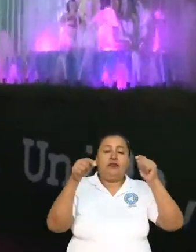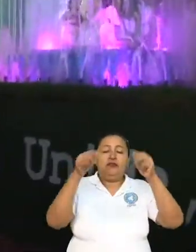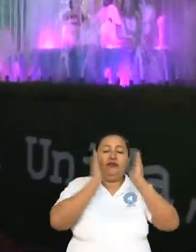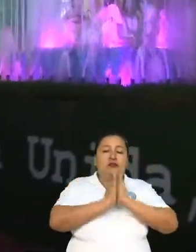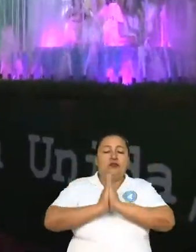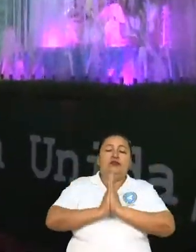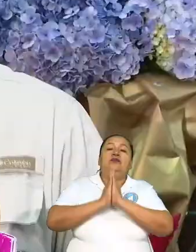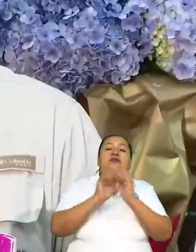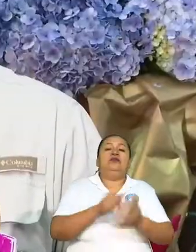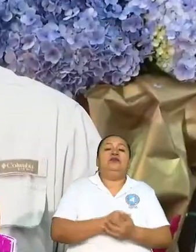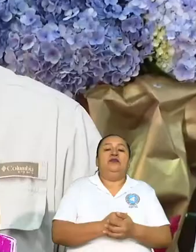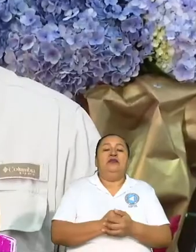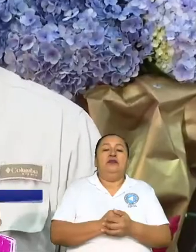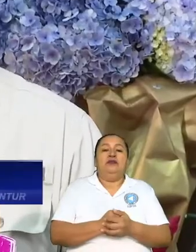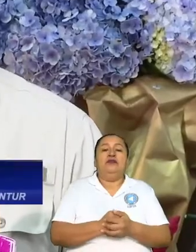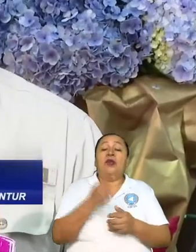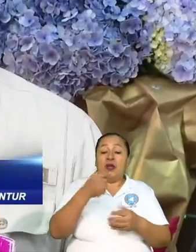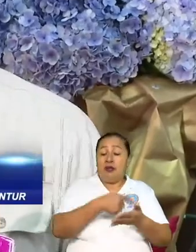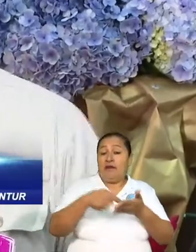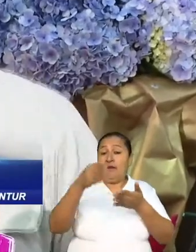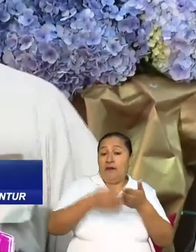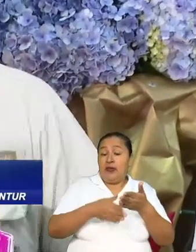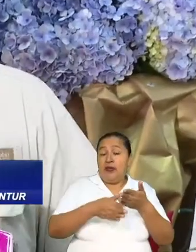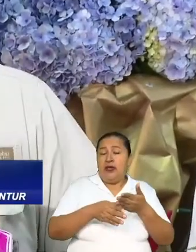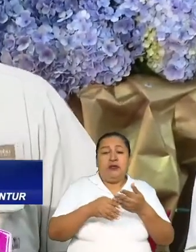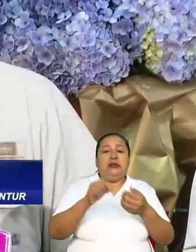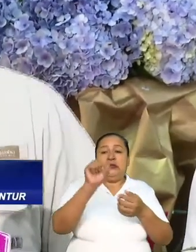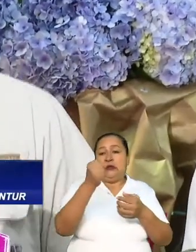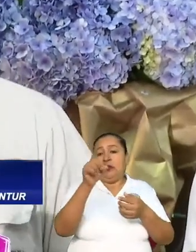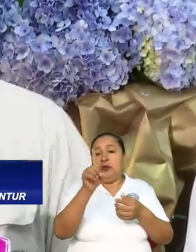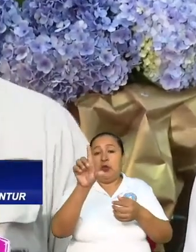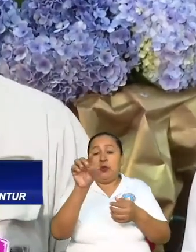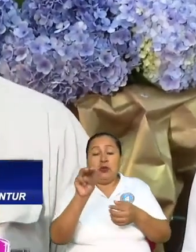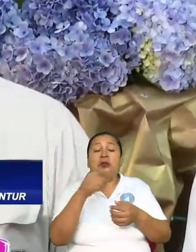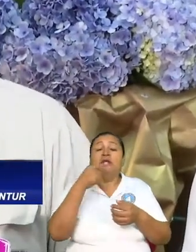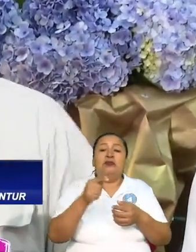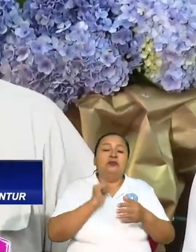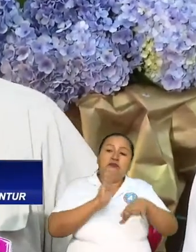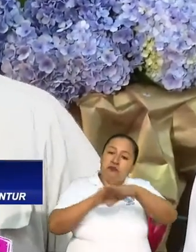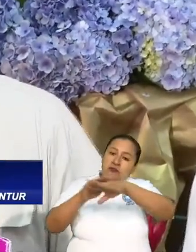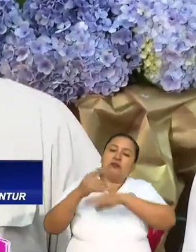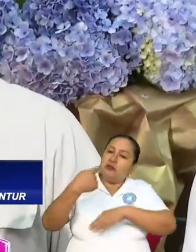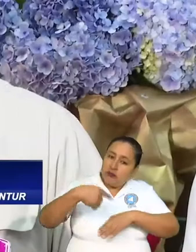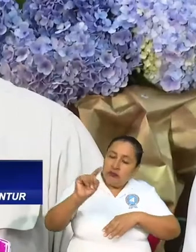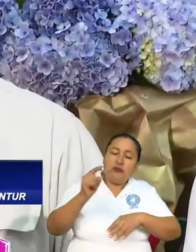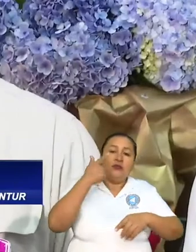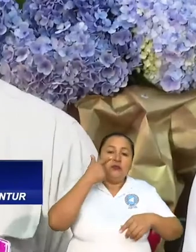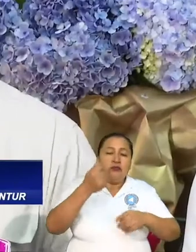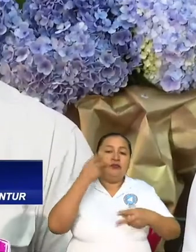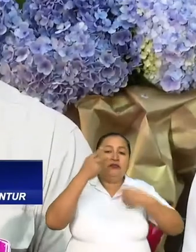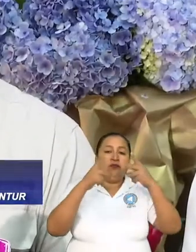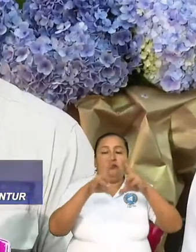Purísima Concepción de María. Este fin de semana largo lo estamos invitando a que conozcamos nuestro país,